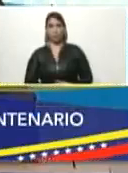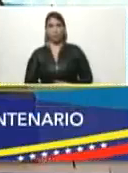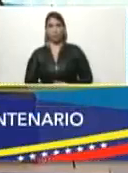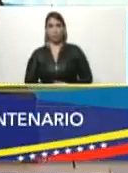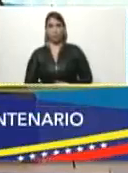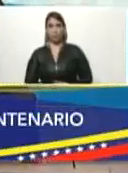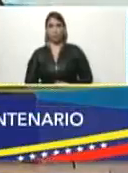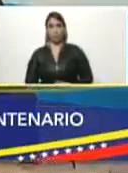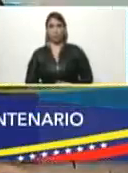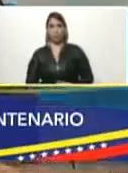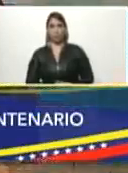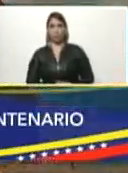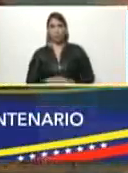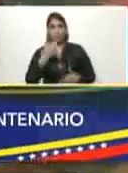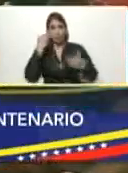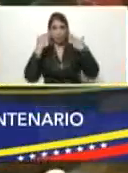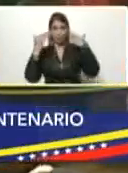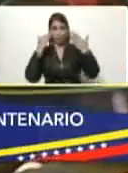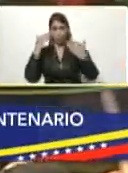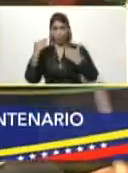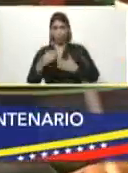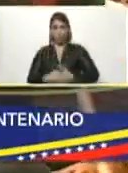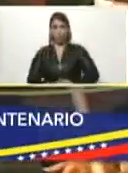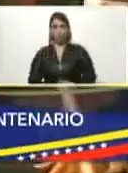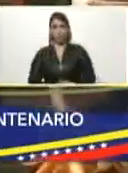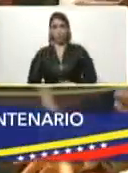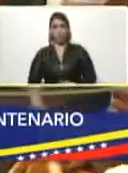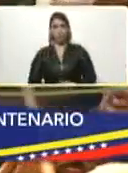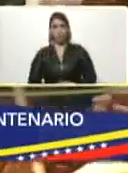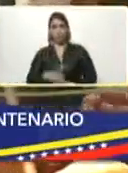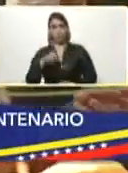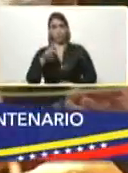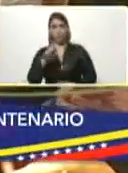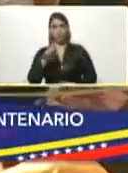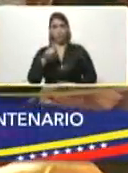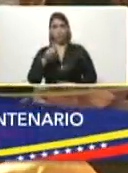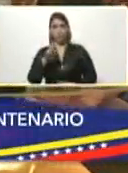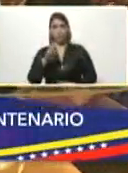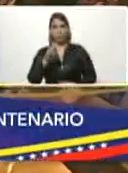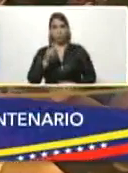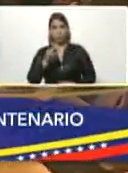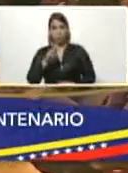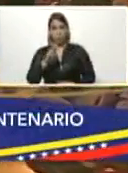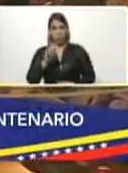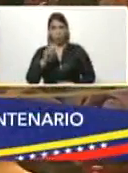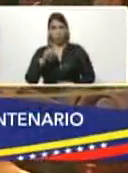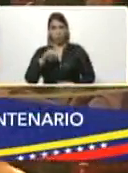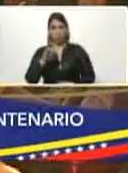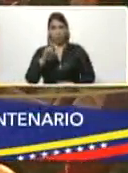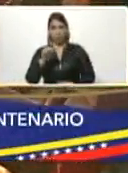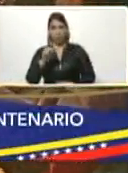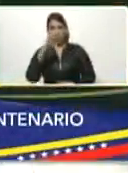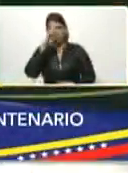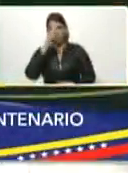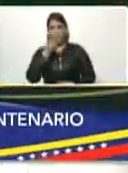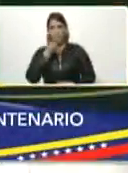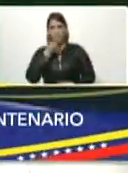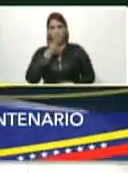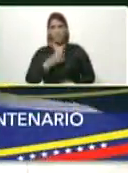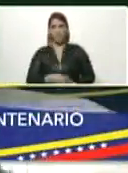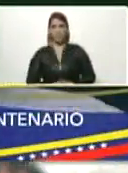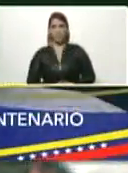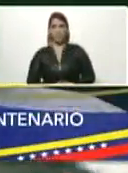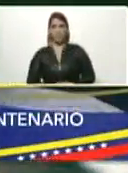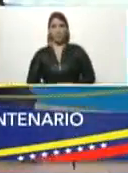También ha estado mi saludo a Petronila Dotel Matos, de República Dominicana,